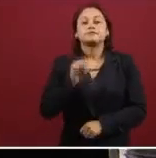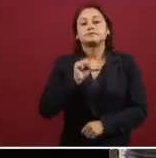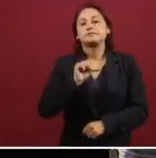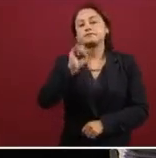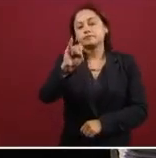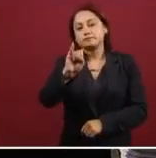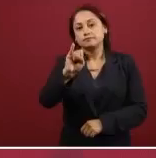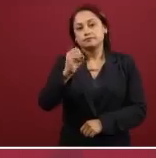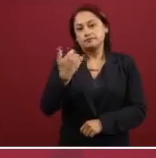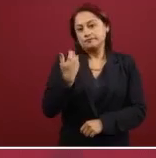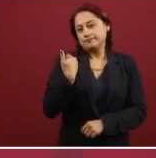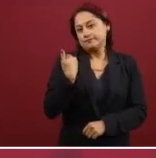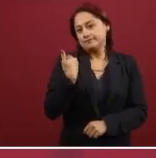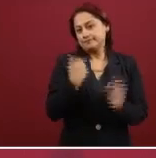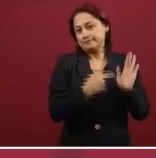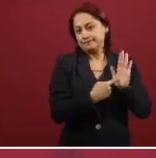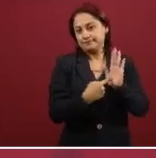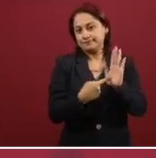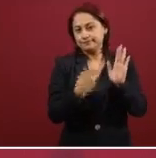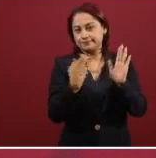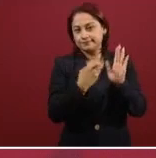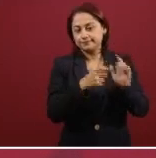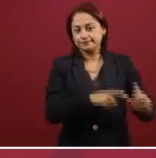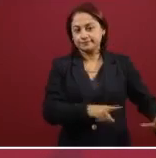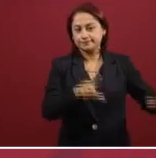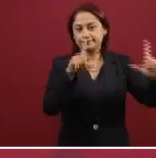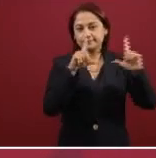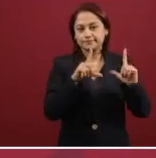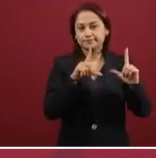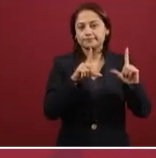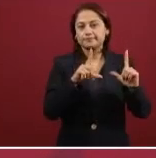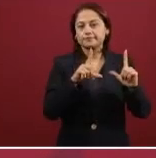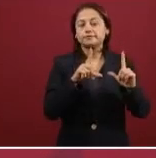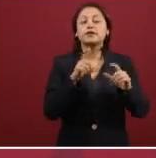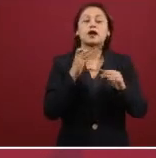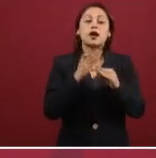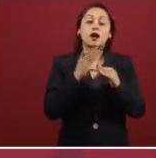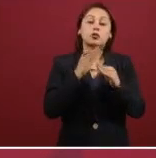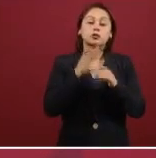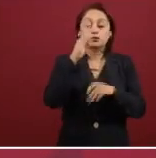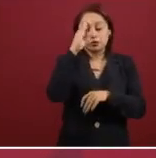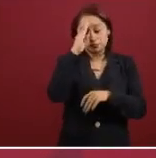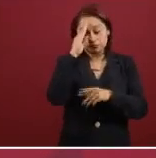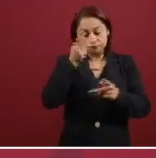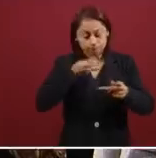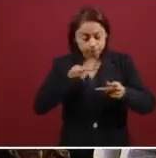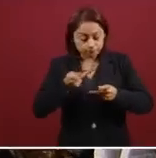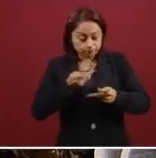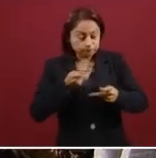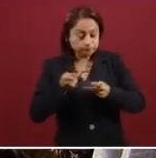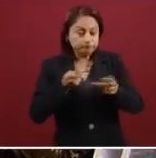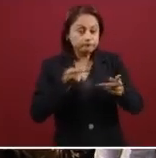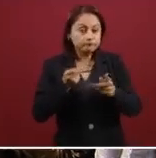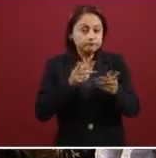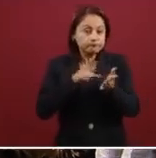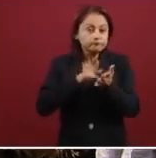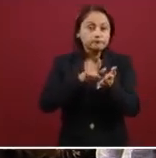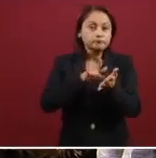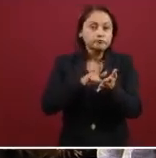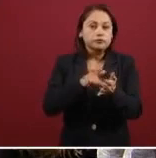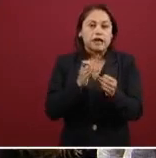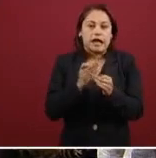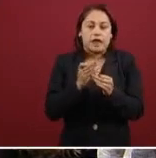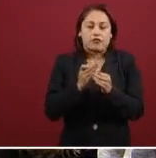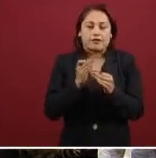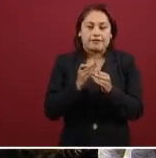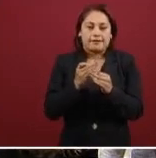en hace un momento. Con estos apoyos, ya este año se recibió un apoyo importante, ¿no? Que